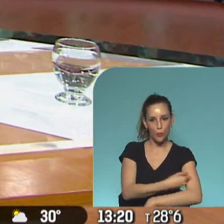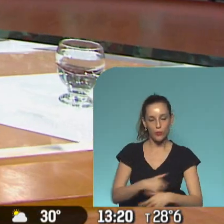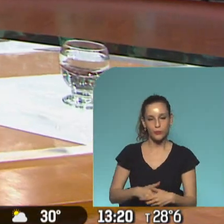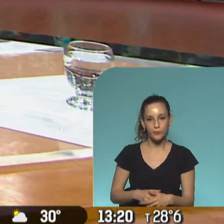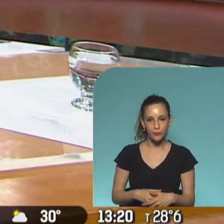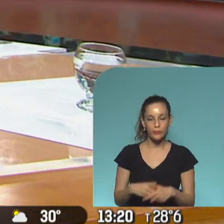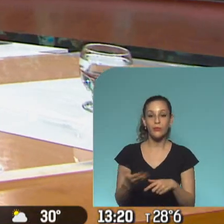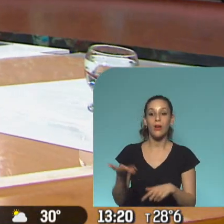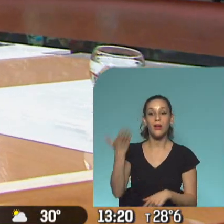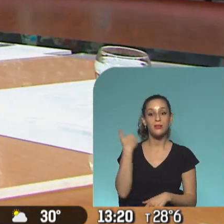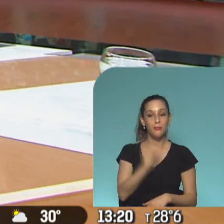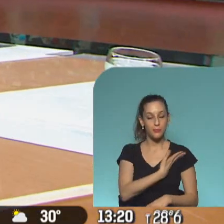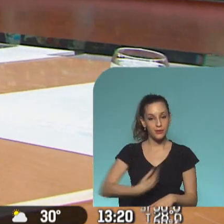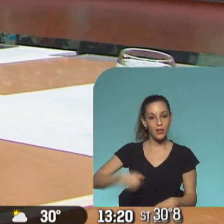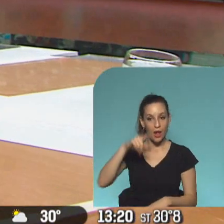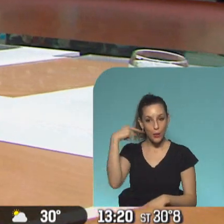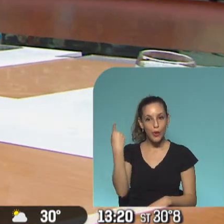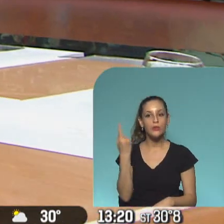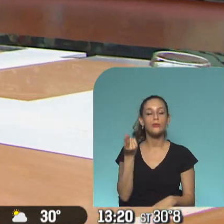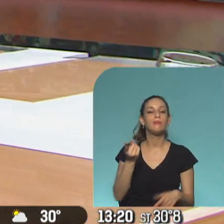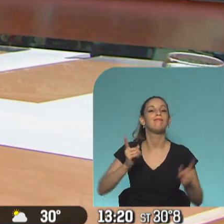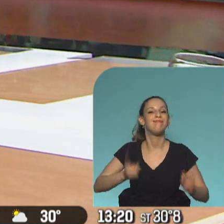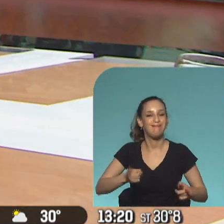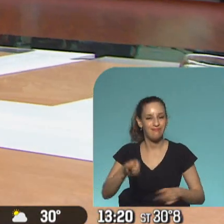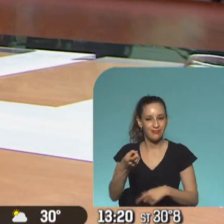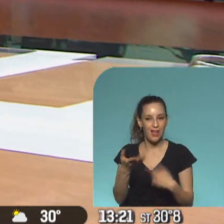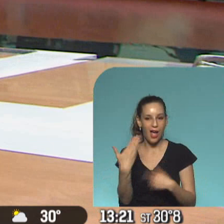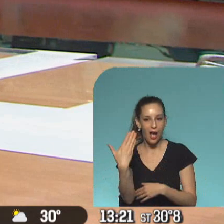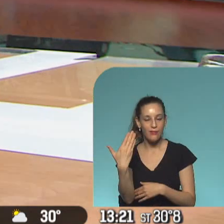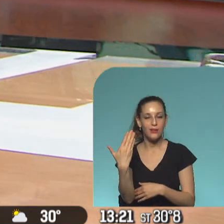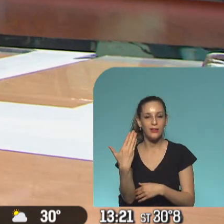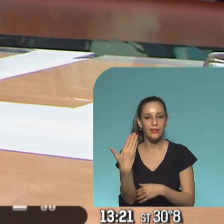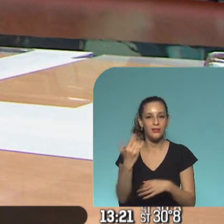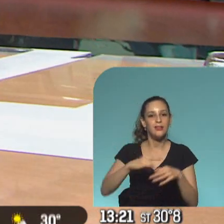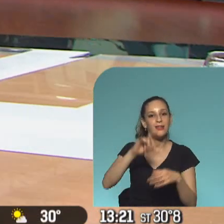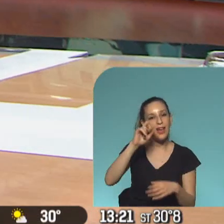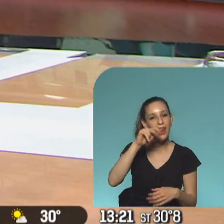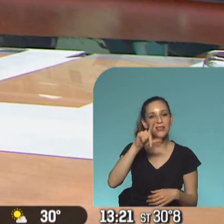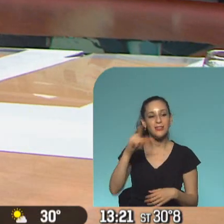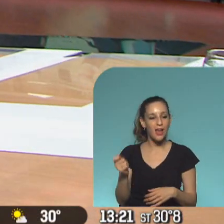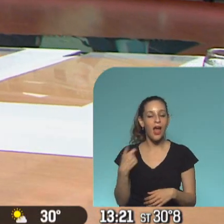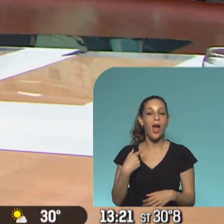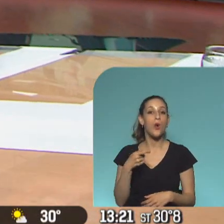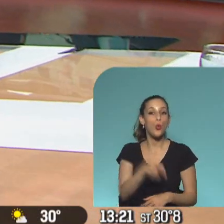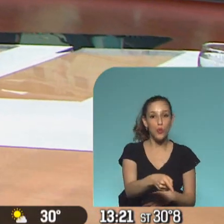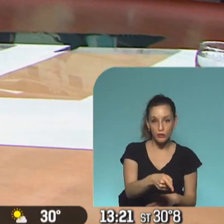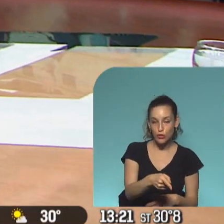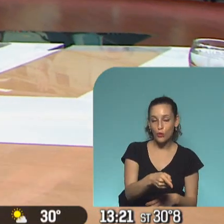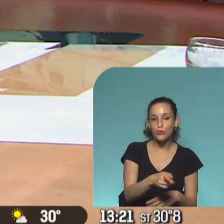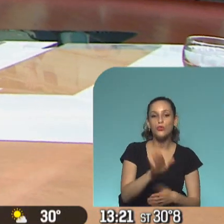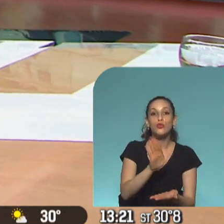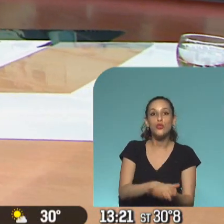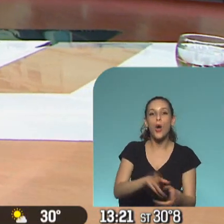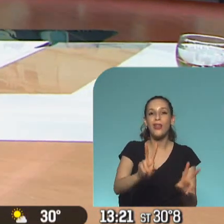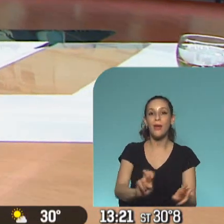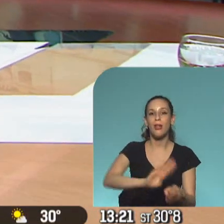Ayer el presidente Alberto Fernández, como ya hemos indicado, habló de una querella criminal a propósito de la investigación sobre la